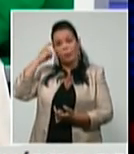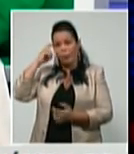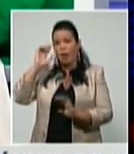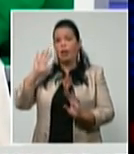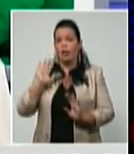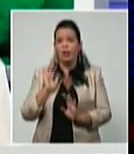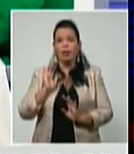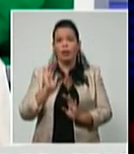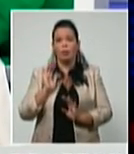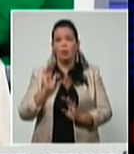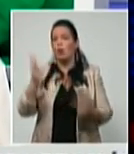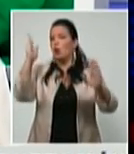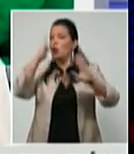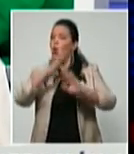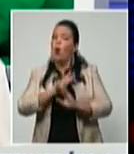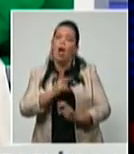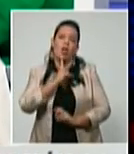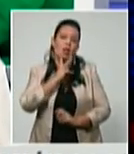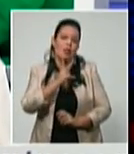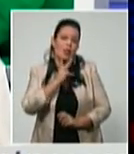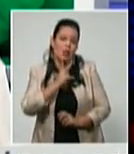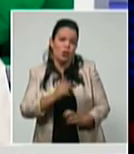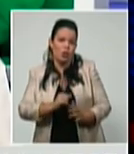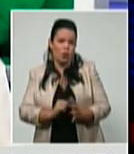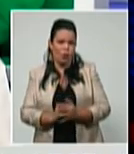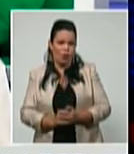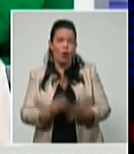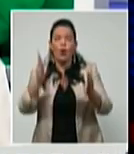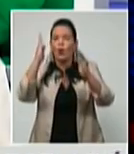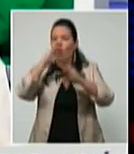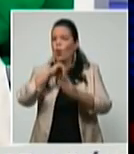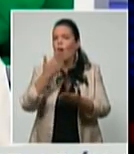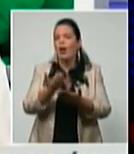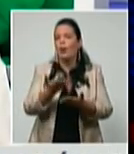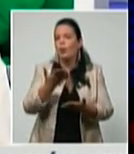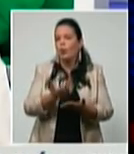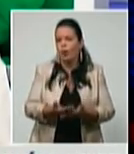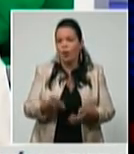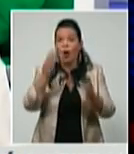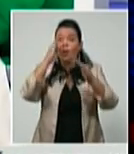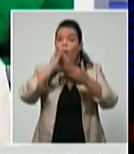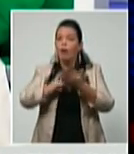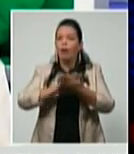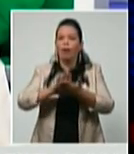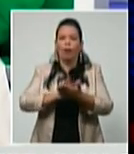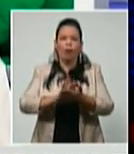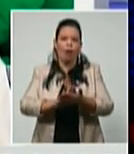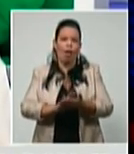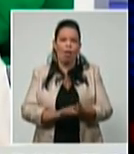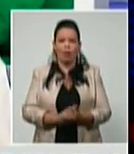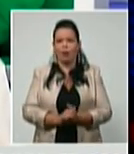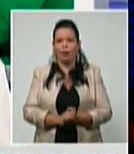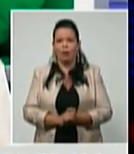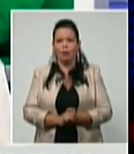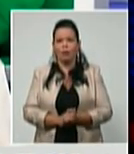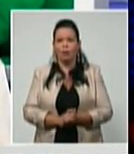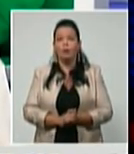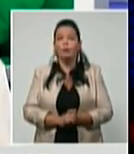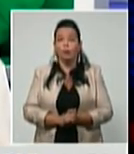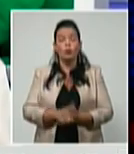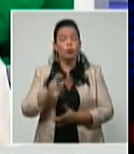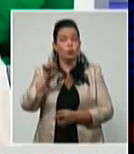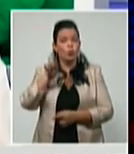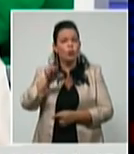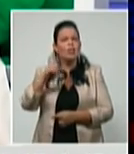esto. Ustedes conocen por esta conferencia, pero además porque todos los días se publican cuántas de las personas